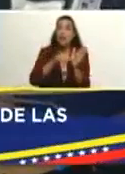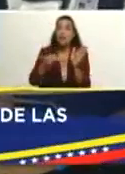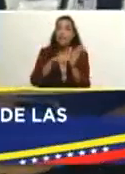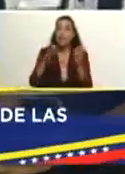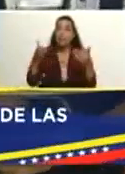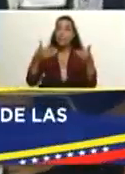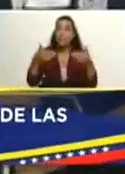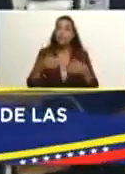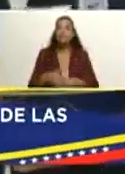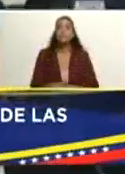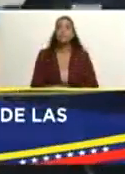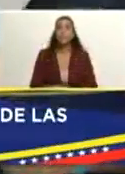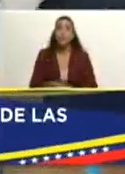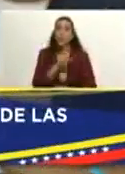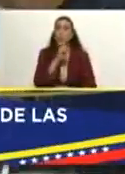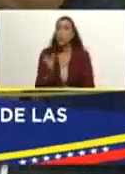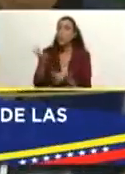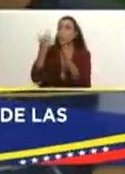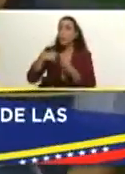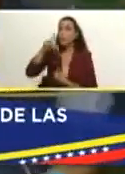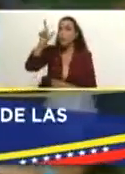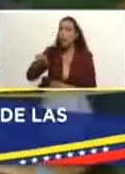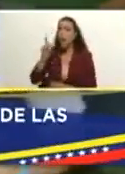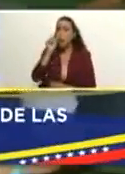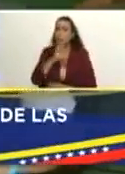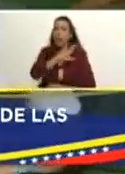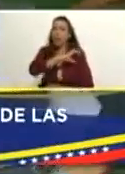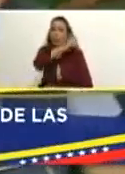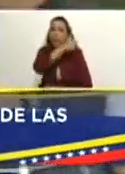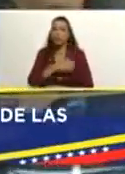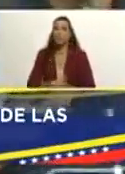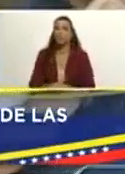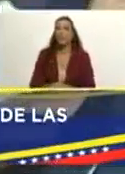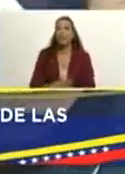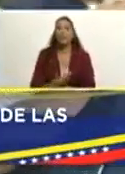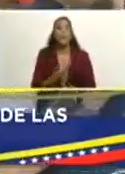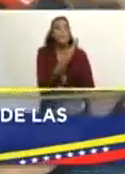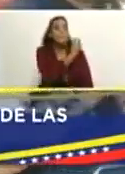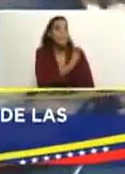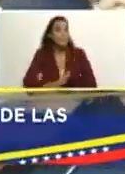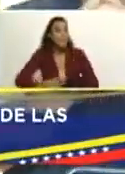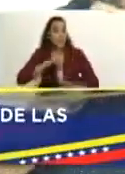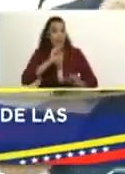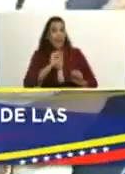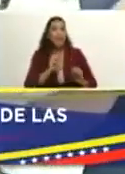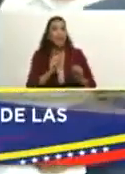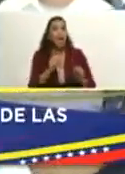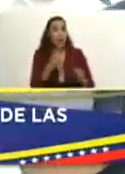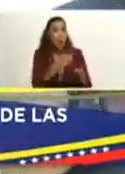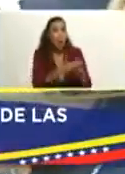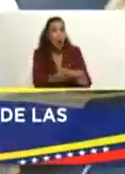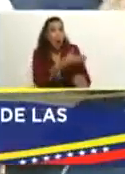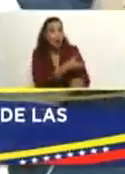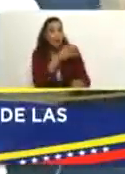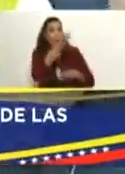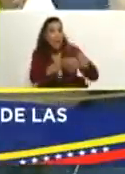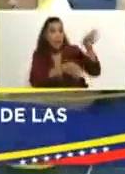de Panamá. Cuéntamelo todo, bueno, director. Presidente, tenemos ya, como dijo la camarada